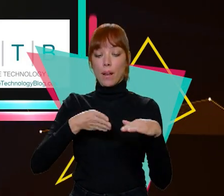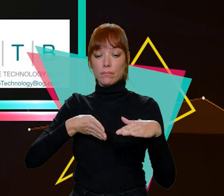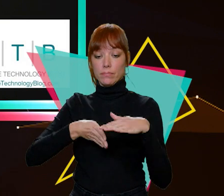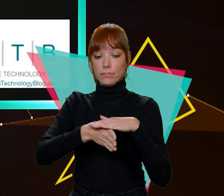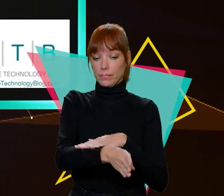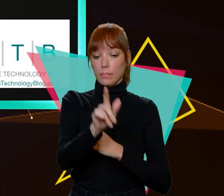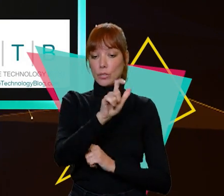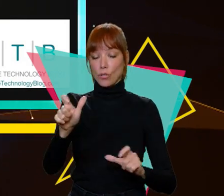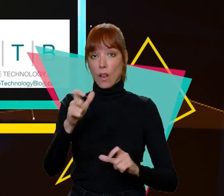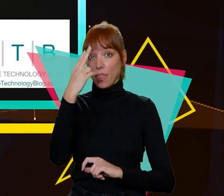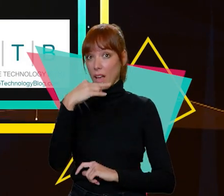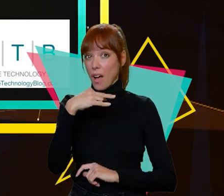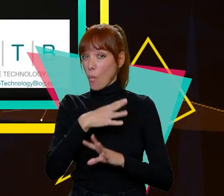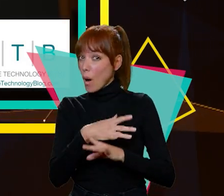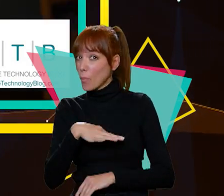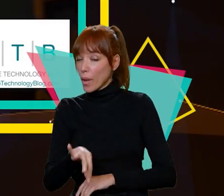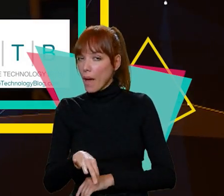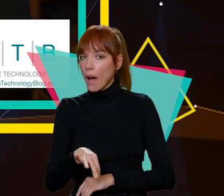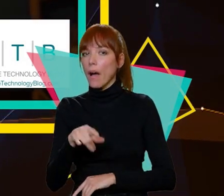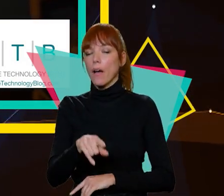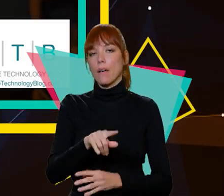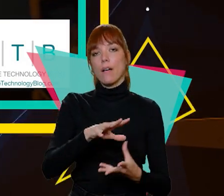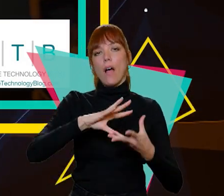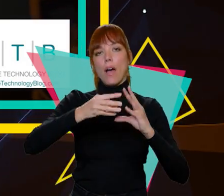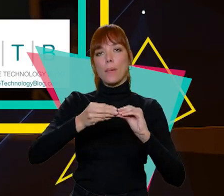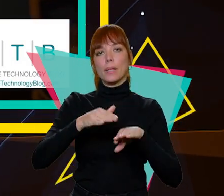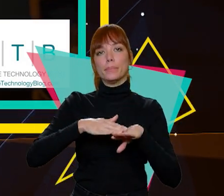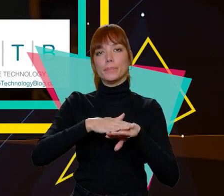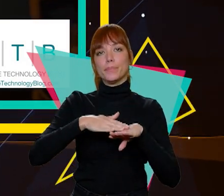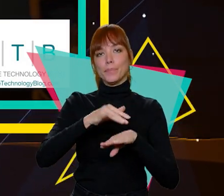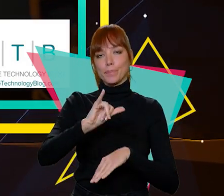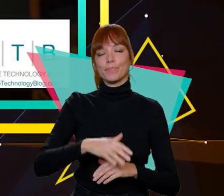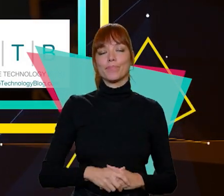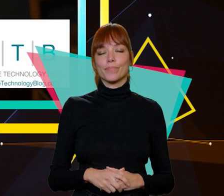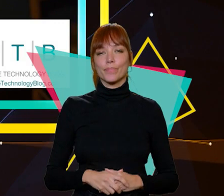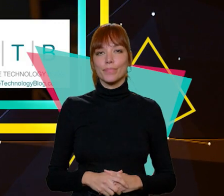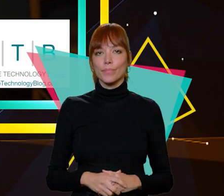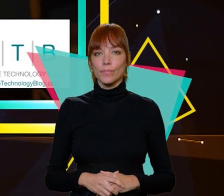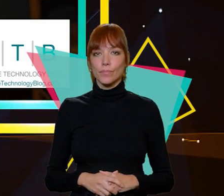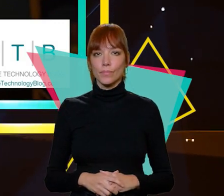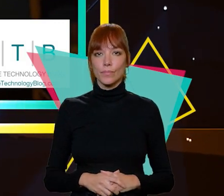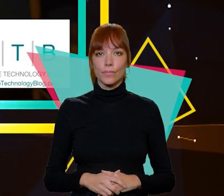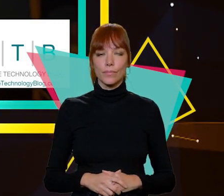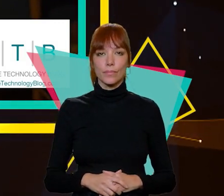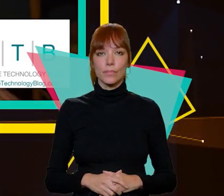pueda ser accesible para personas con discapacidad visual, esta versión está adaptada al braille.